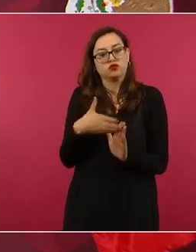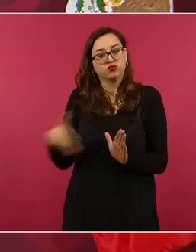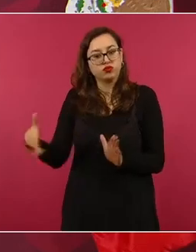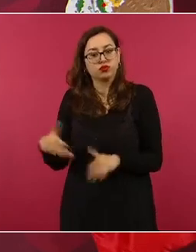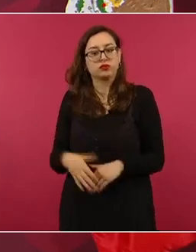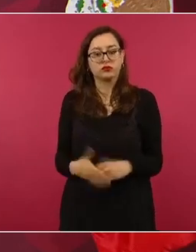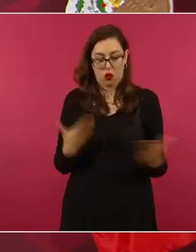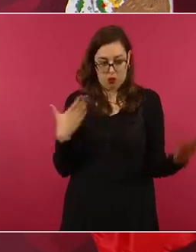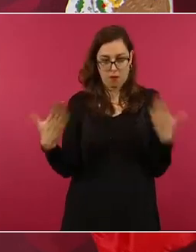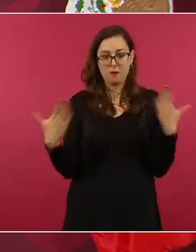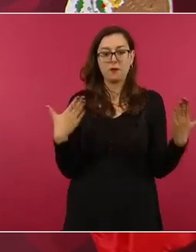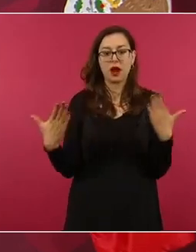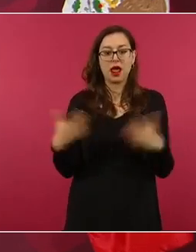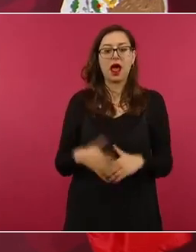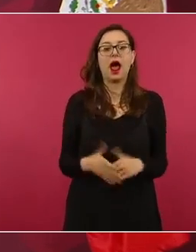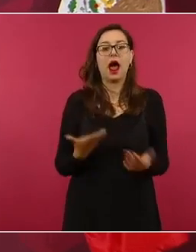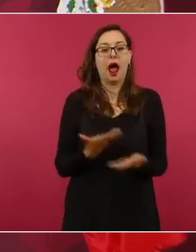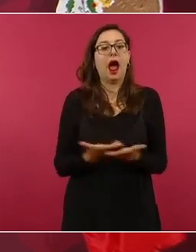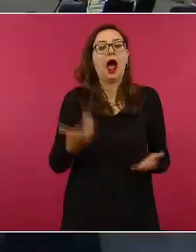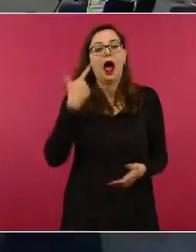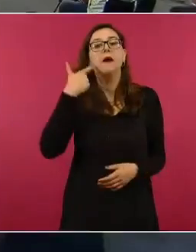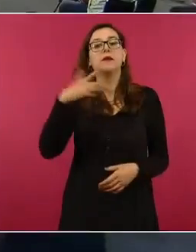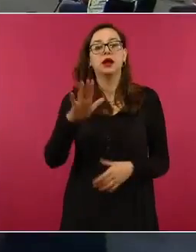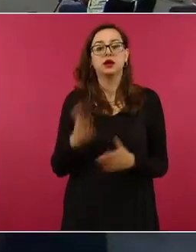O sea, ¿cuántas quejas